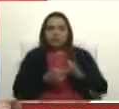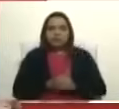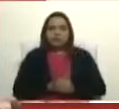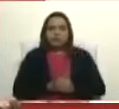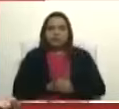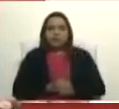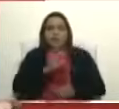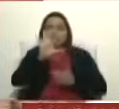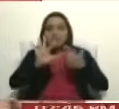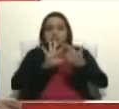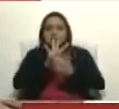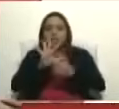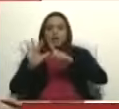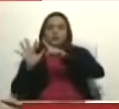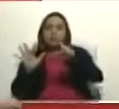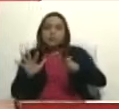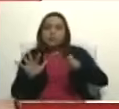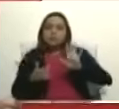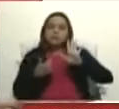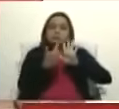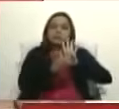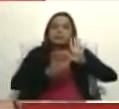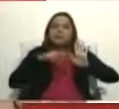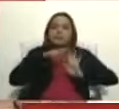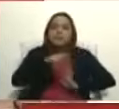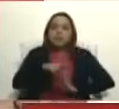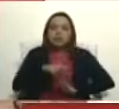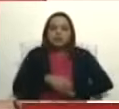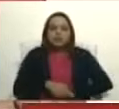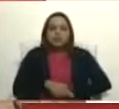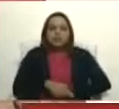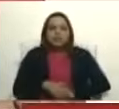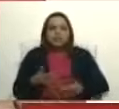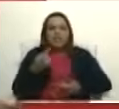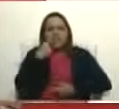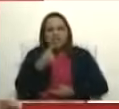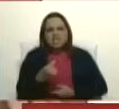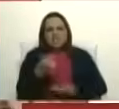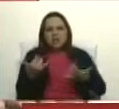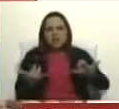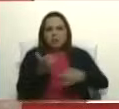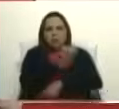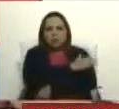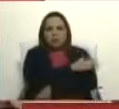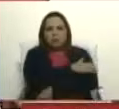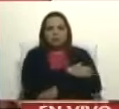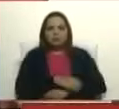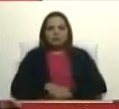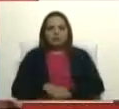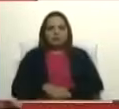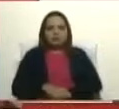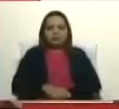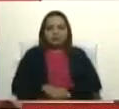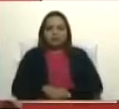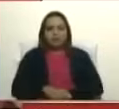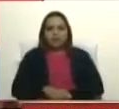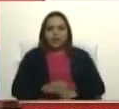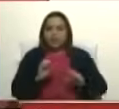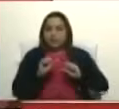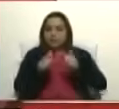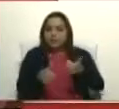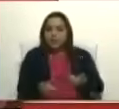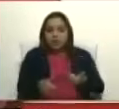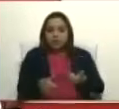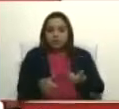Cinco preguntas, cinco respuestas. ¿Cuál es la narrativa opositora en este momento? Bueno, comenzaron con la